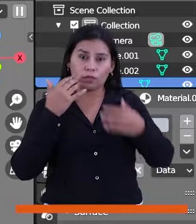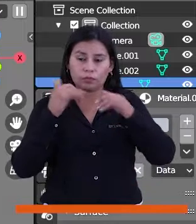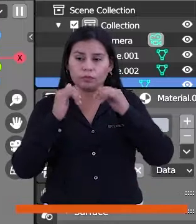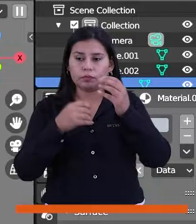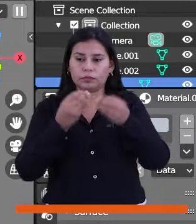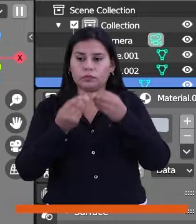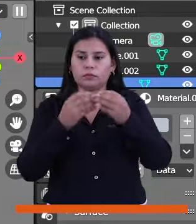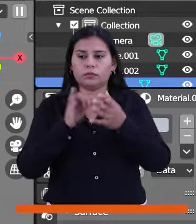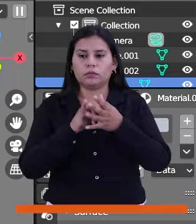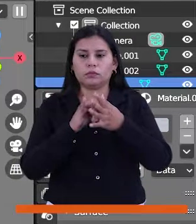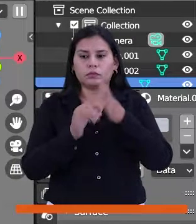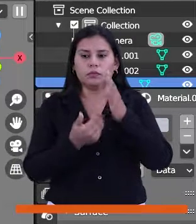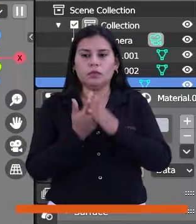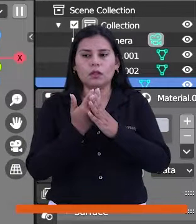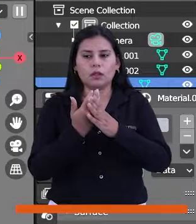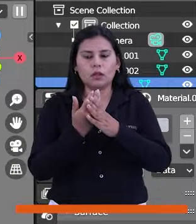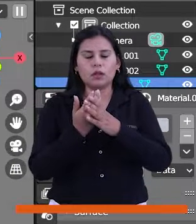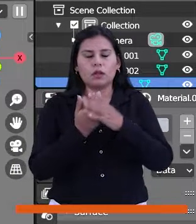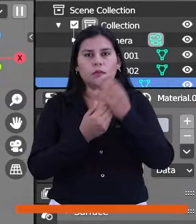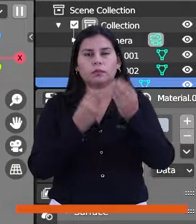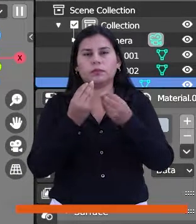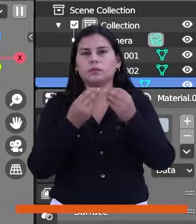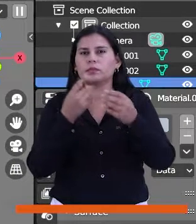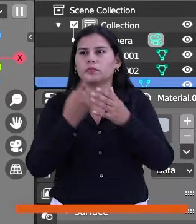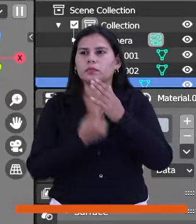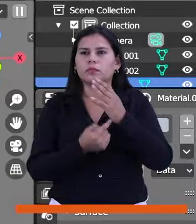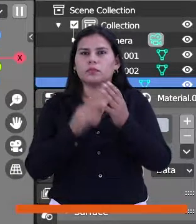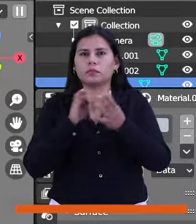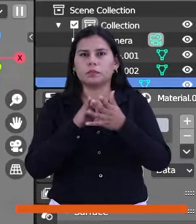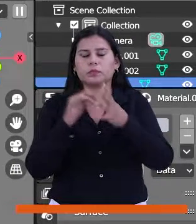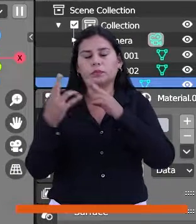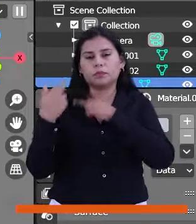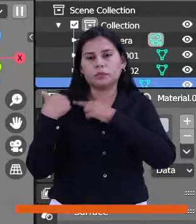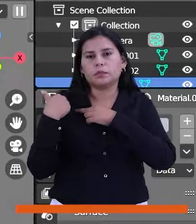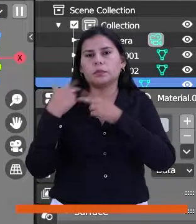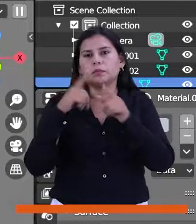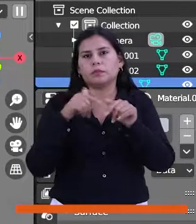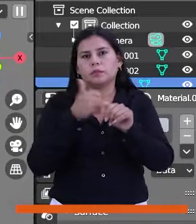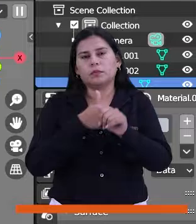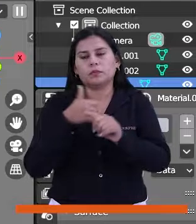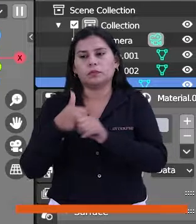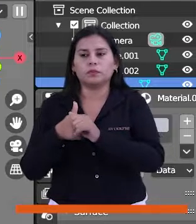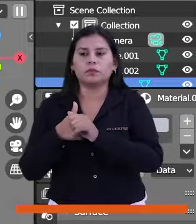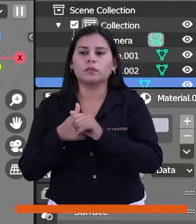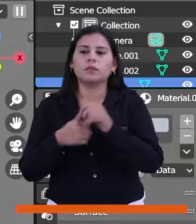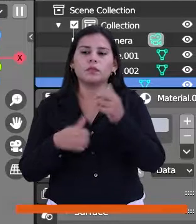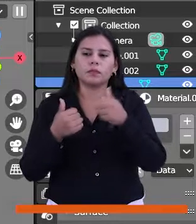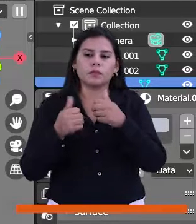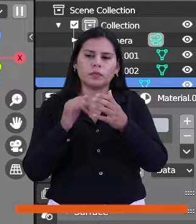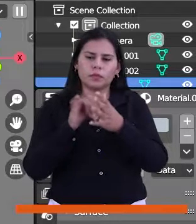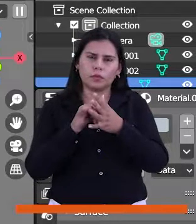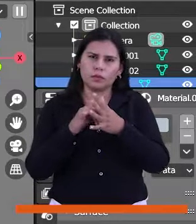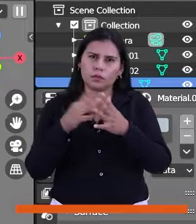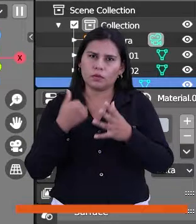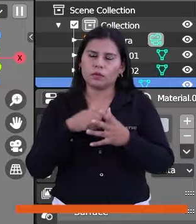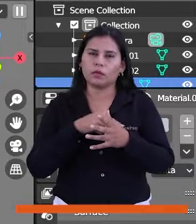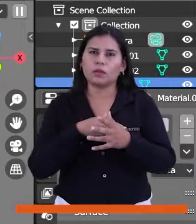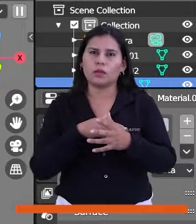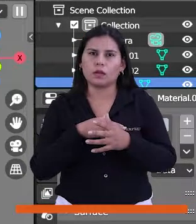nos aparece este nuevo nodo. Y lo que debemos hacer es cargar nuestra textura. Esa textura, o